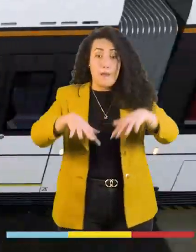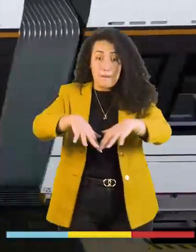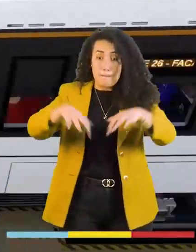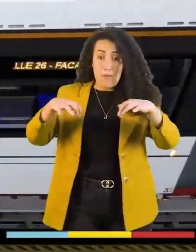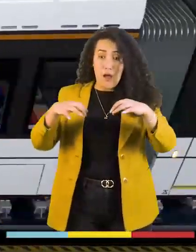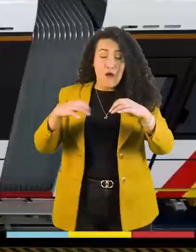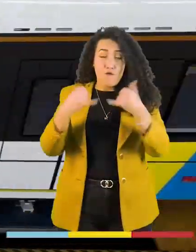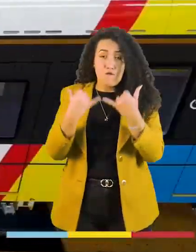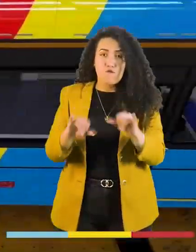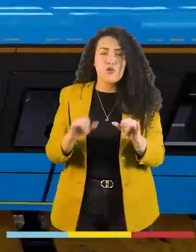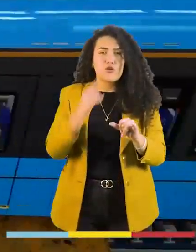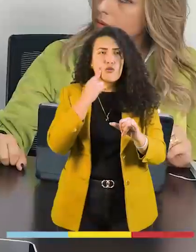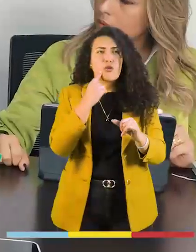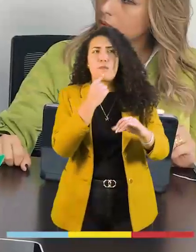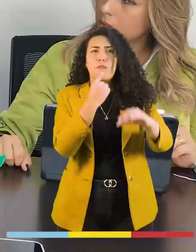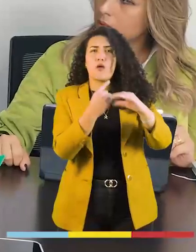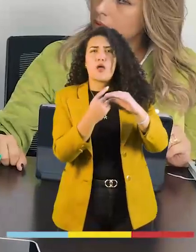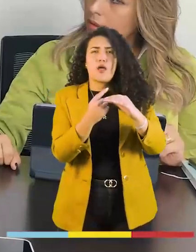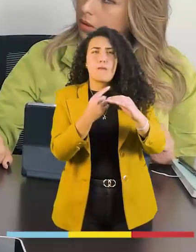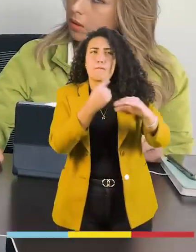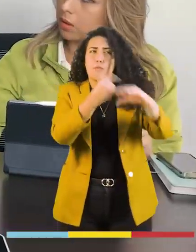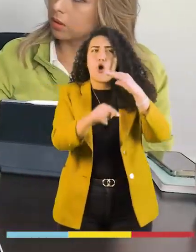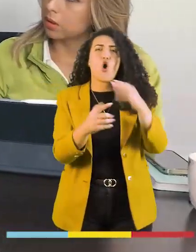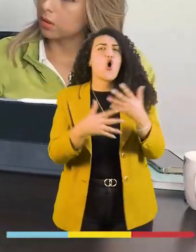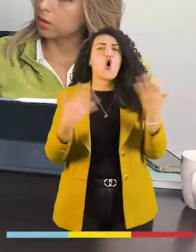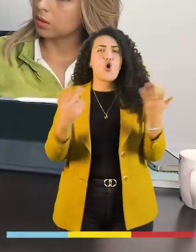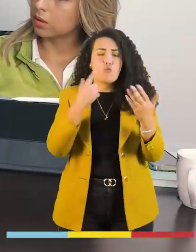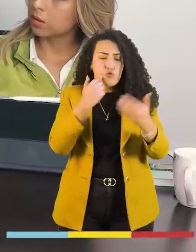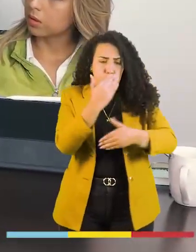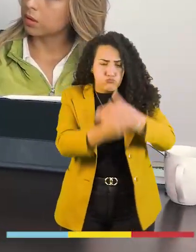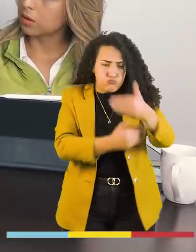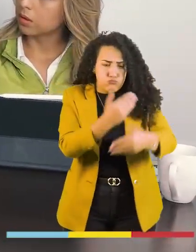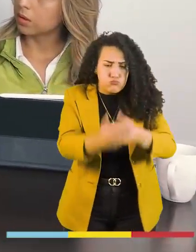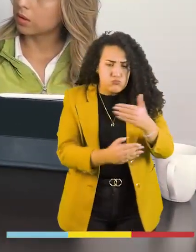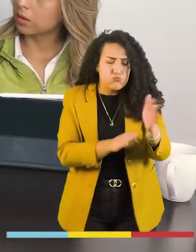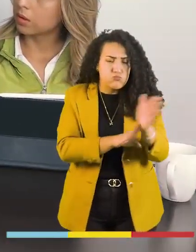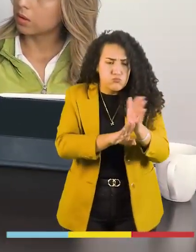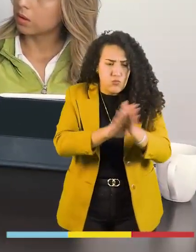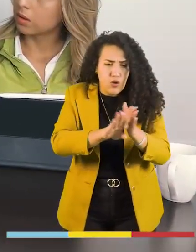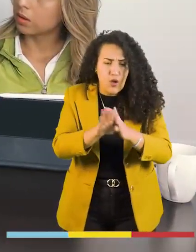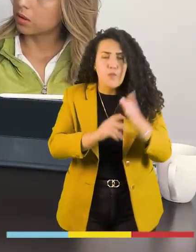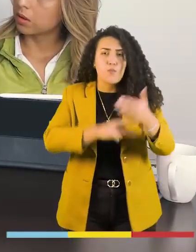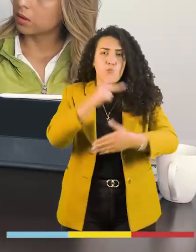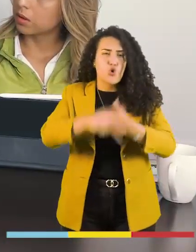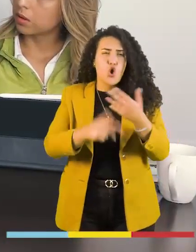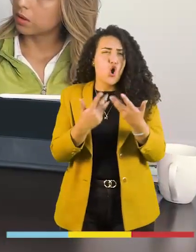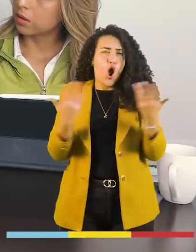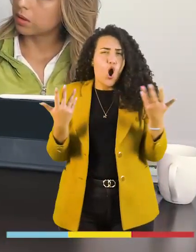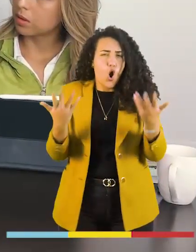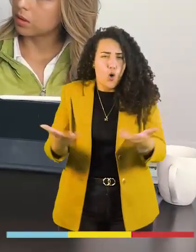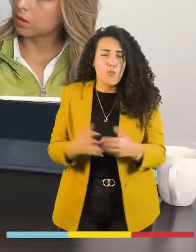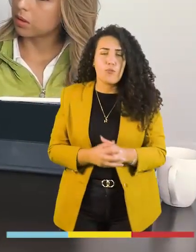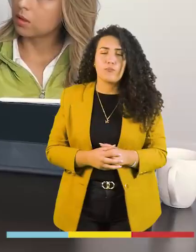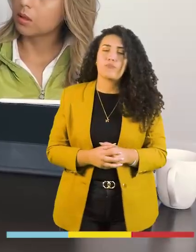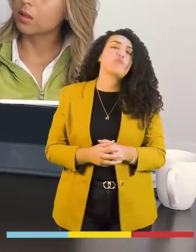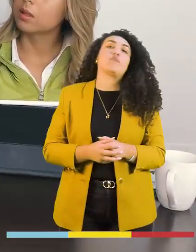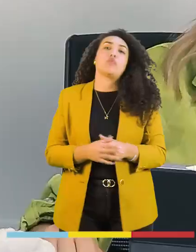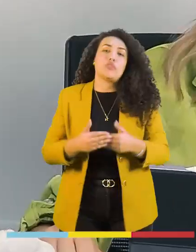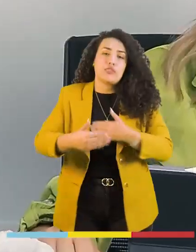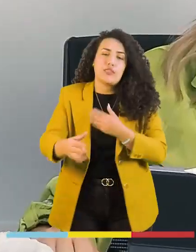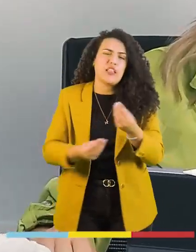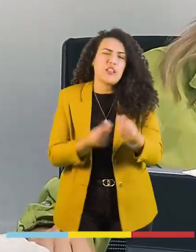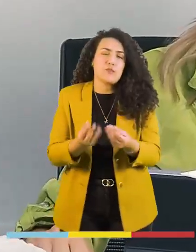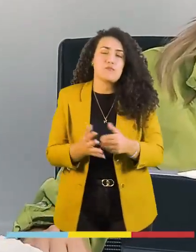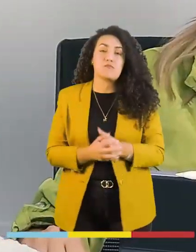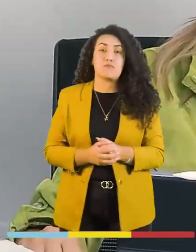entonces, terminando evento, cómo fue el progreso de todo el proyecto, cómo vamos hasta este punto y lo que va a suceder. Listo,